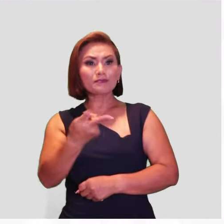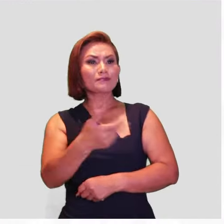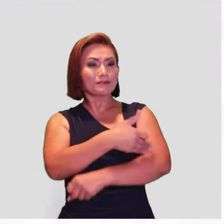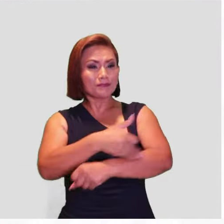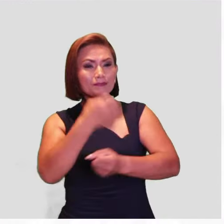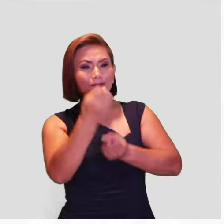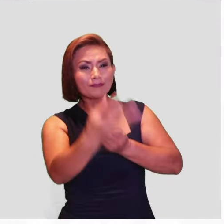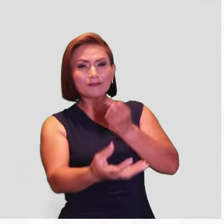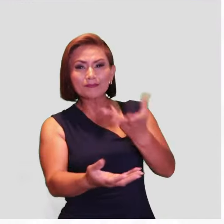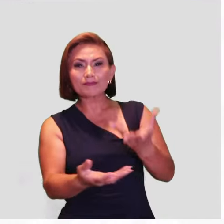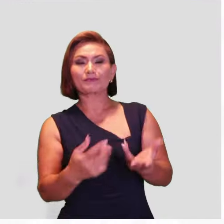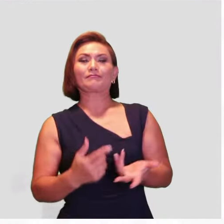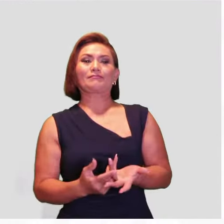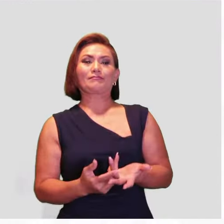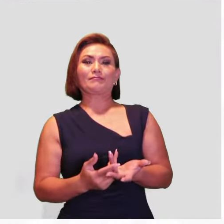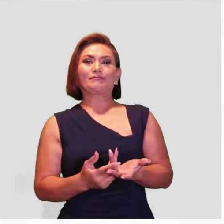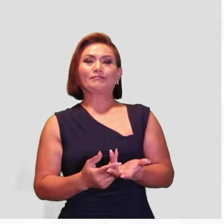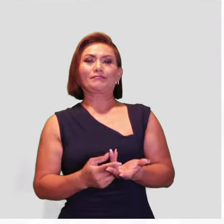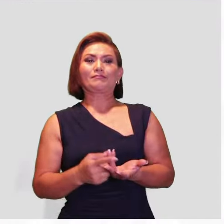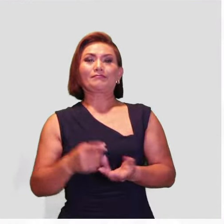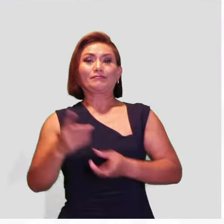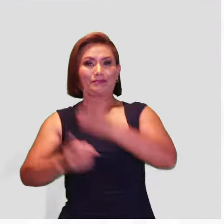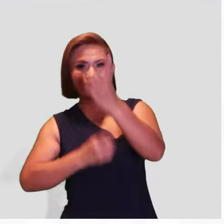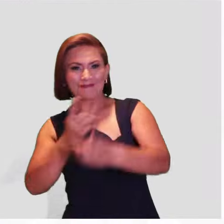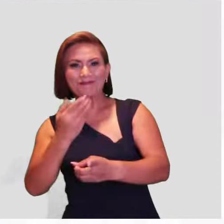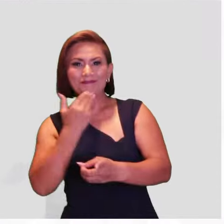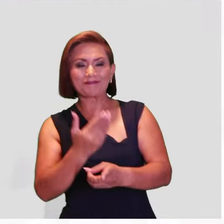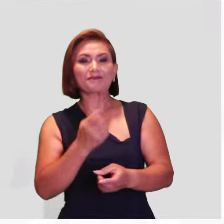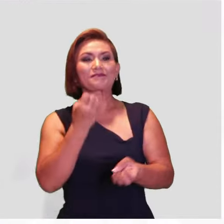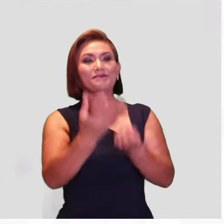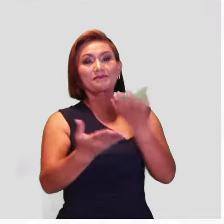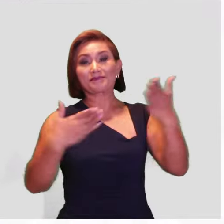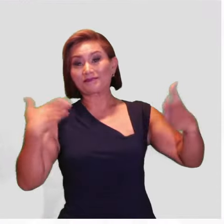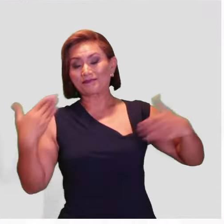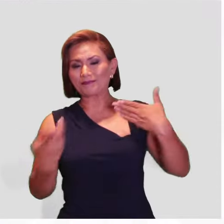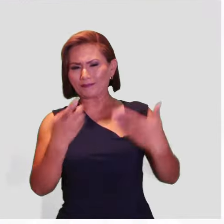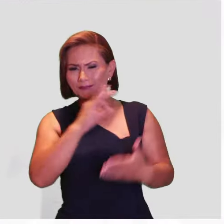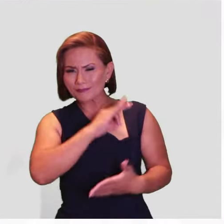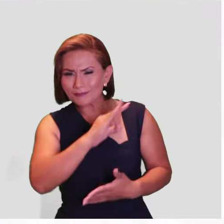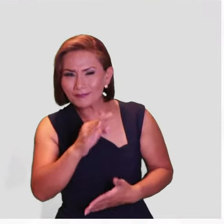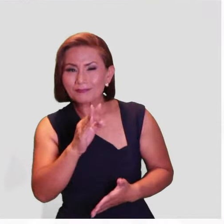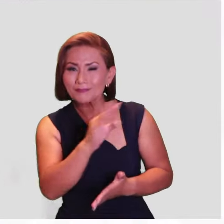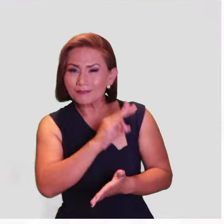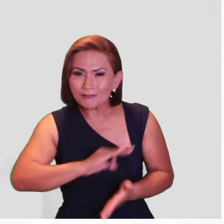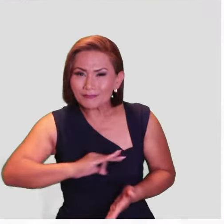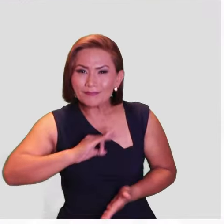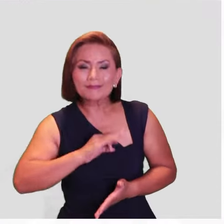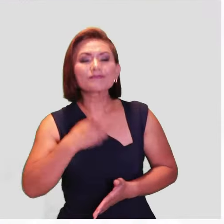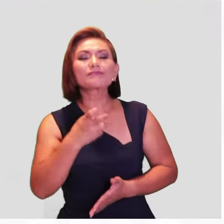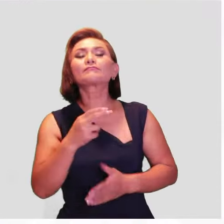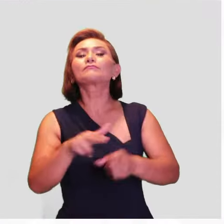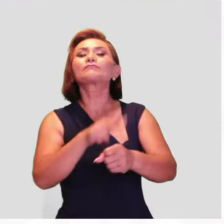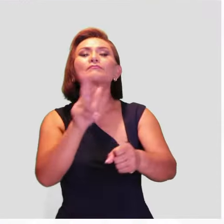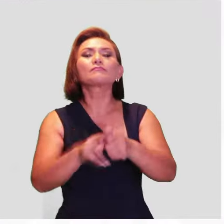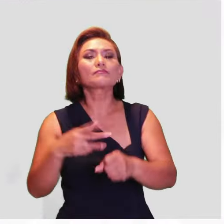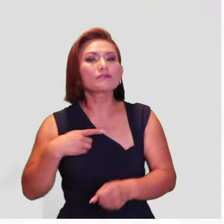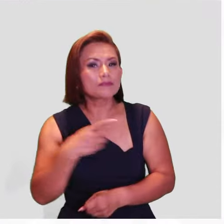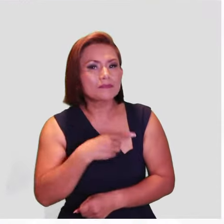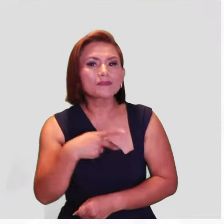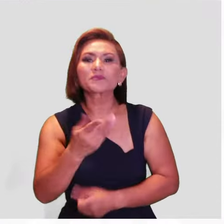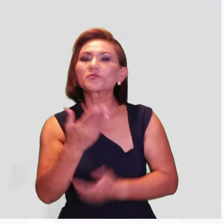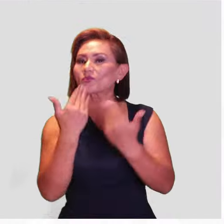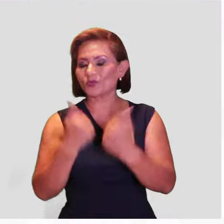son el vestido, el acceso al deporte o al entretenimiento, que debería de ser algo normal. Uno de los